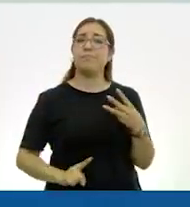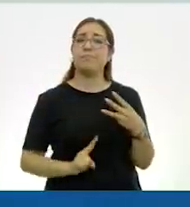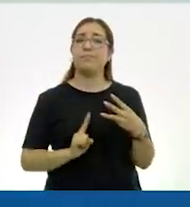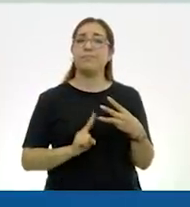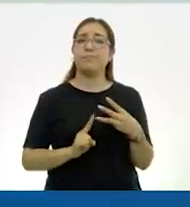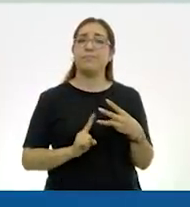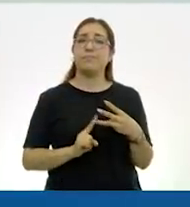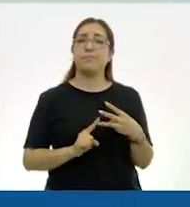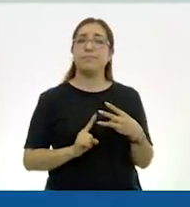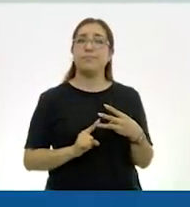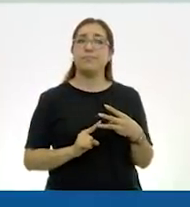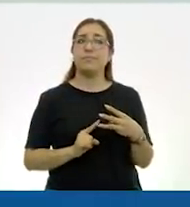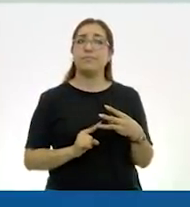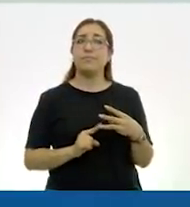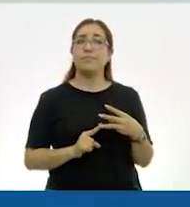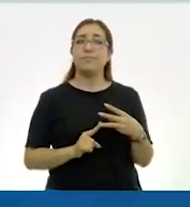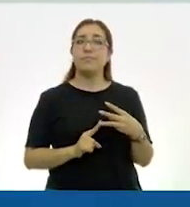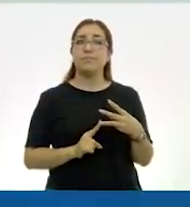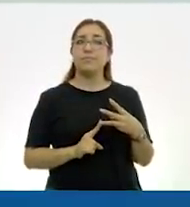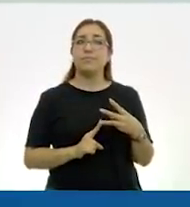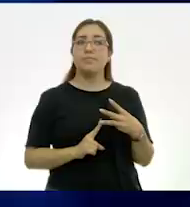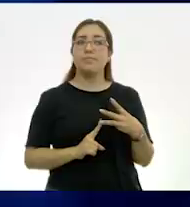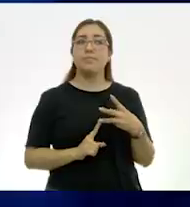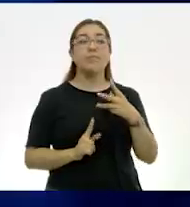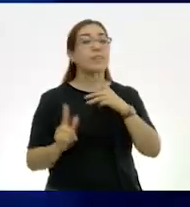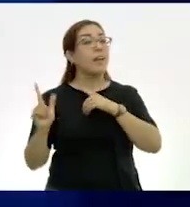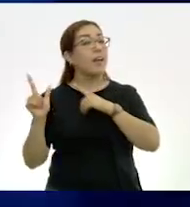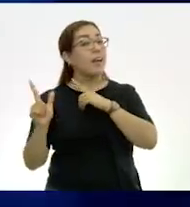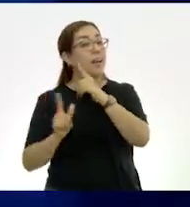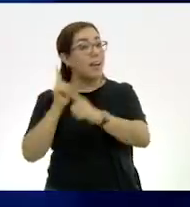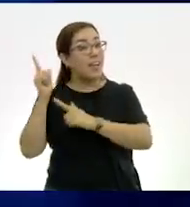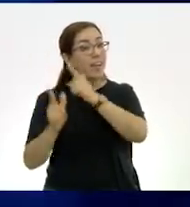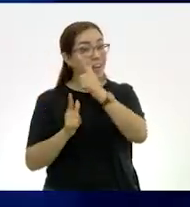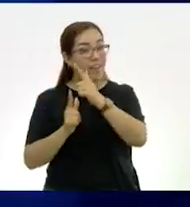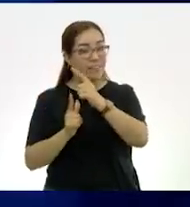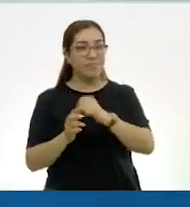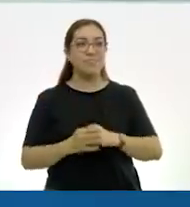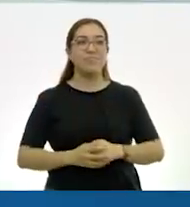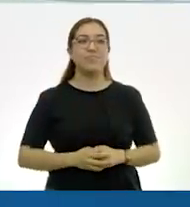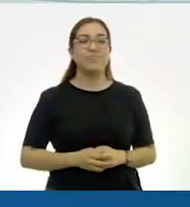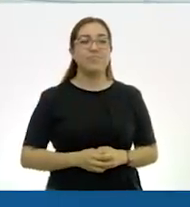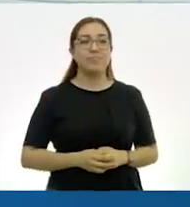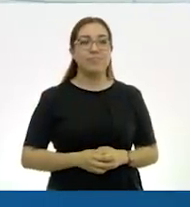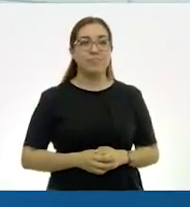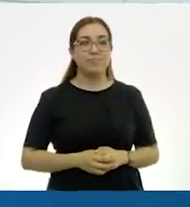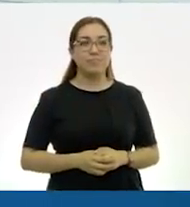fue La griega. griega, exactamente, la griega.